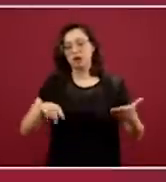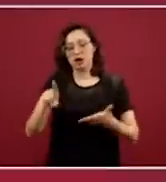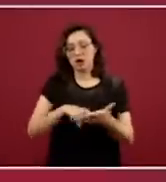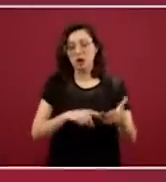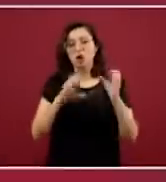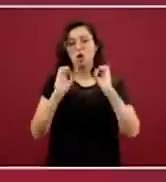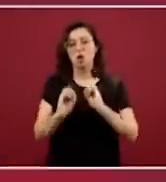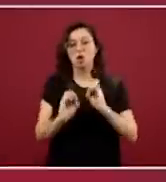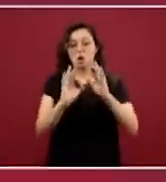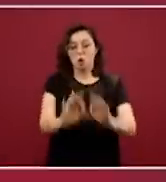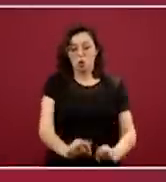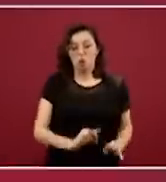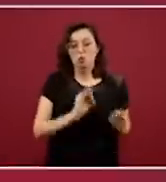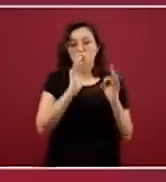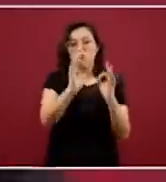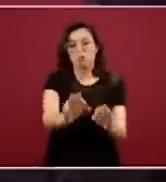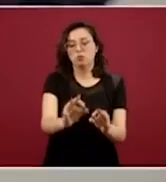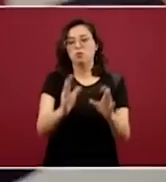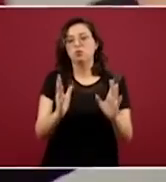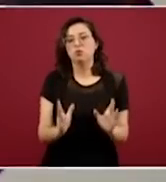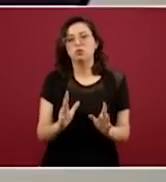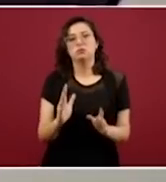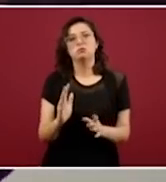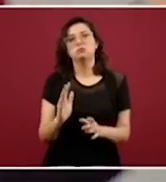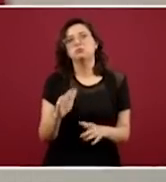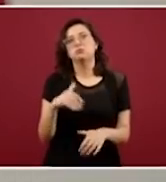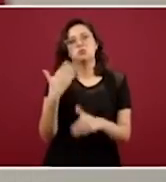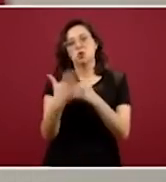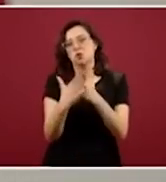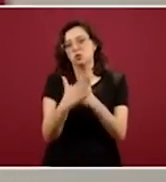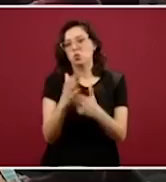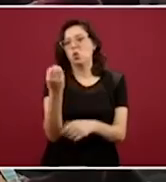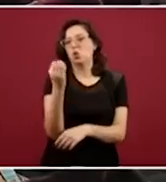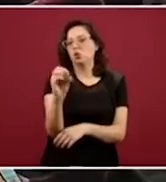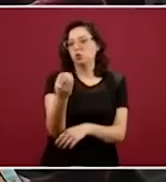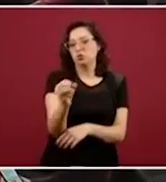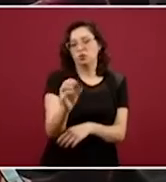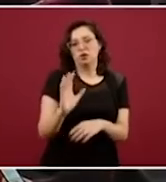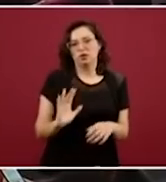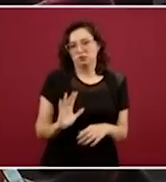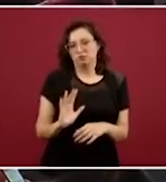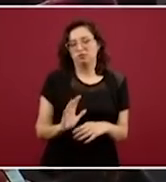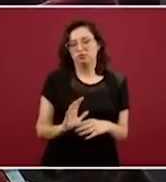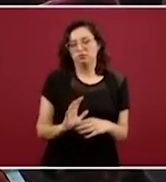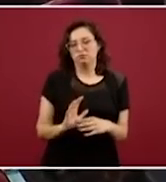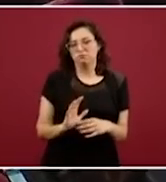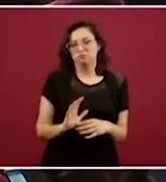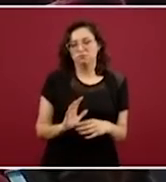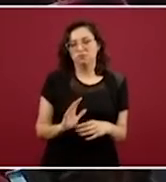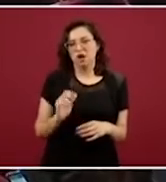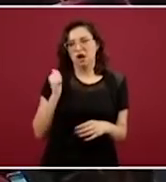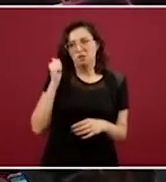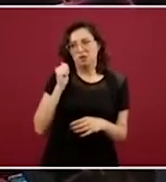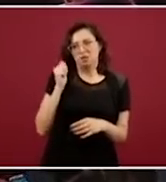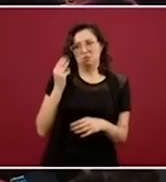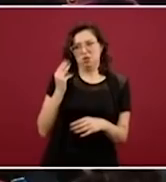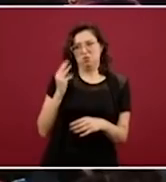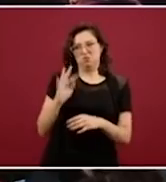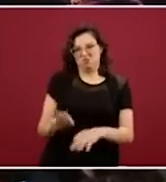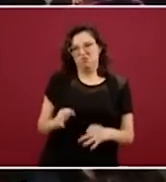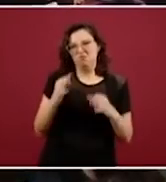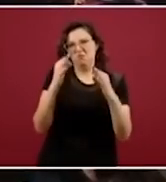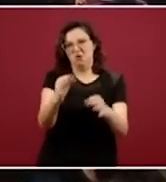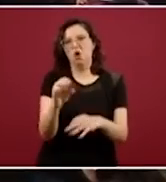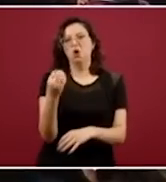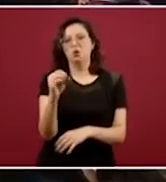posponer y negocio ya que lo voy a tener en octubre en vez de tenerlo en abril o en mayo. Y esa es la